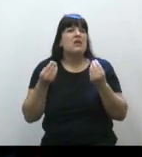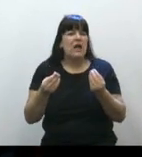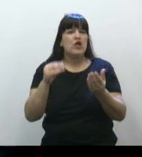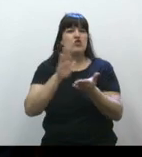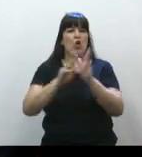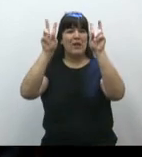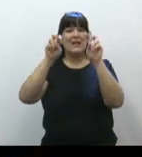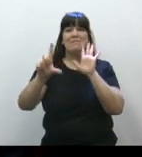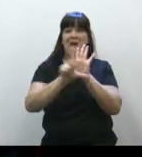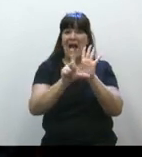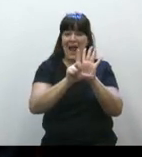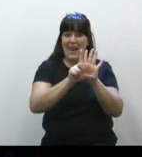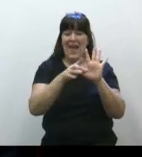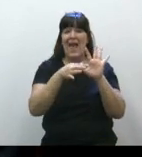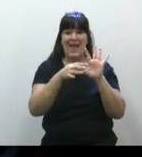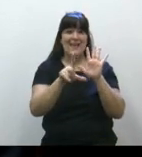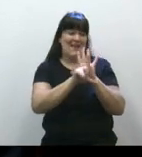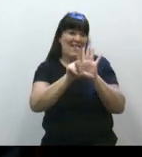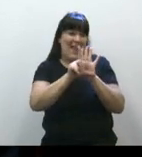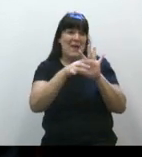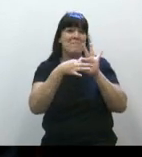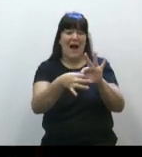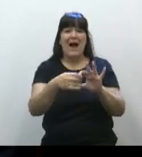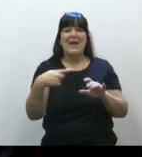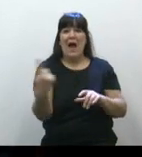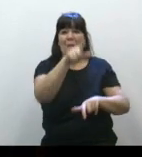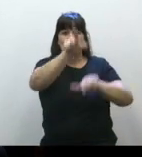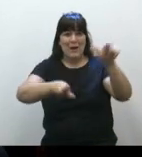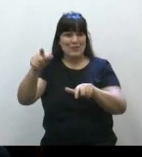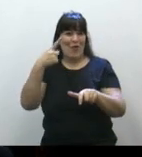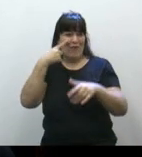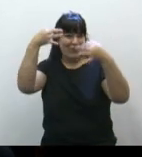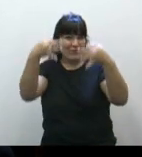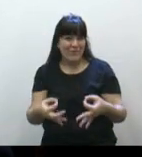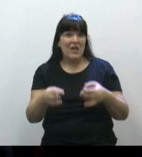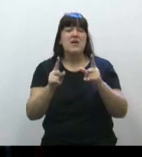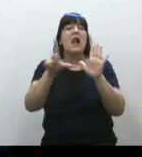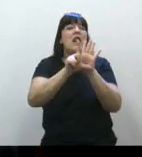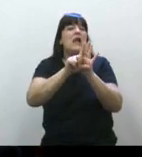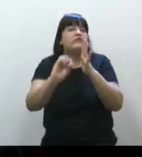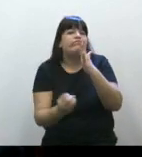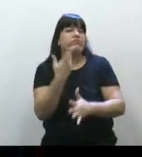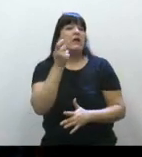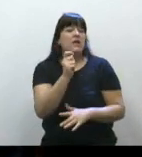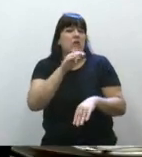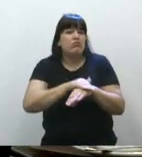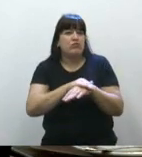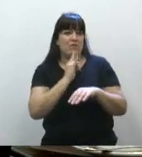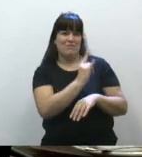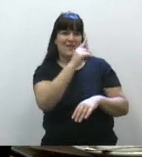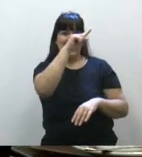regulan las relaciones de los seres humanos son del estado del estado